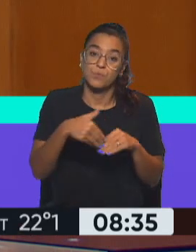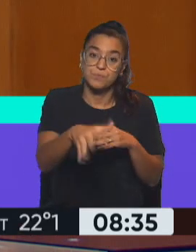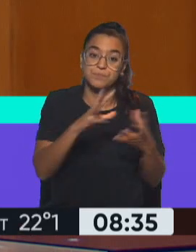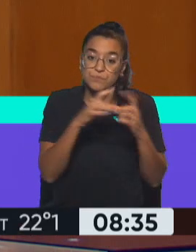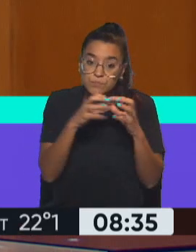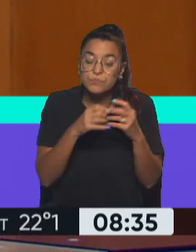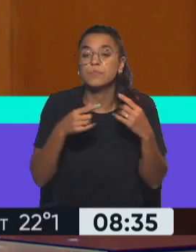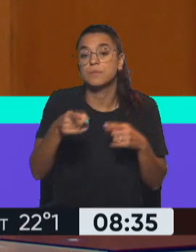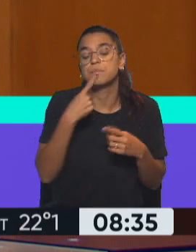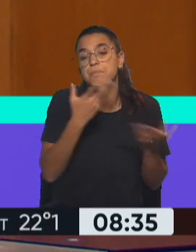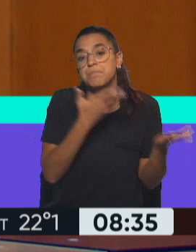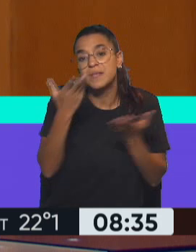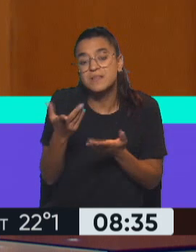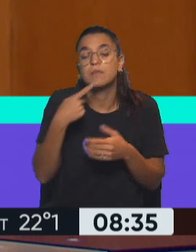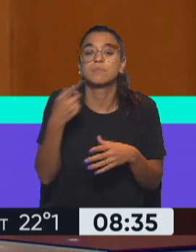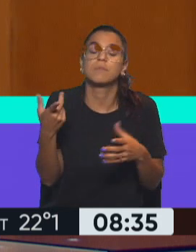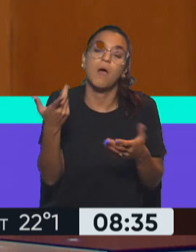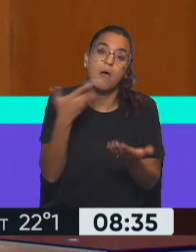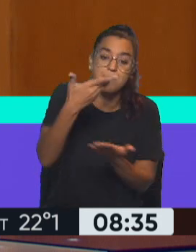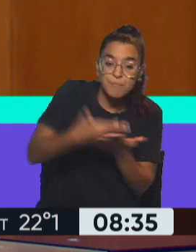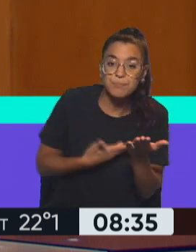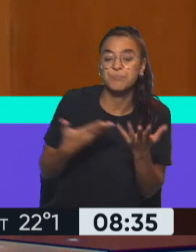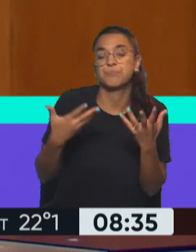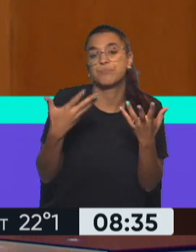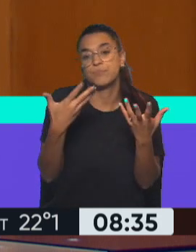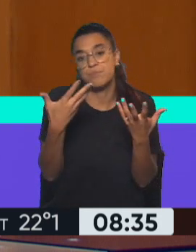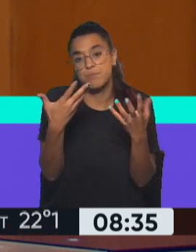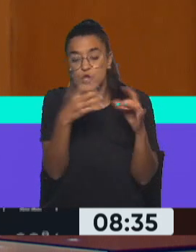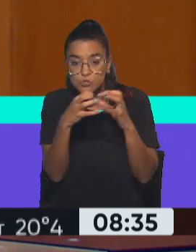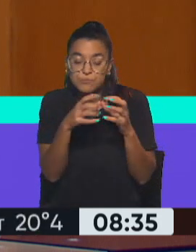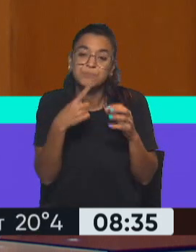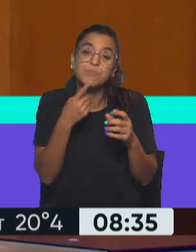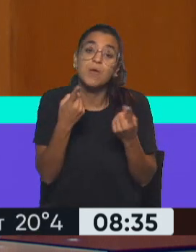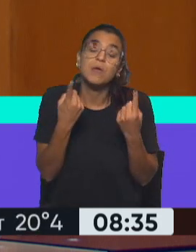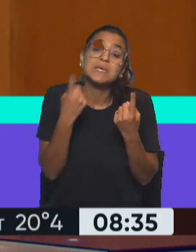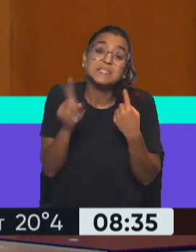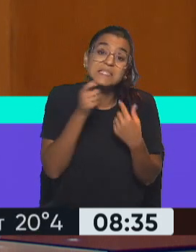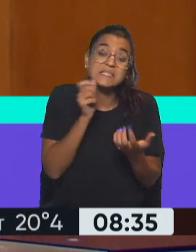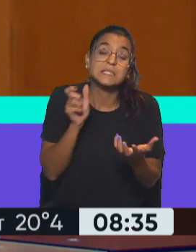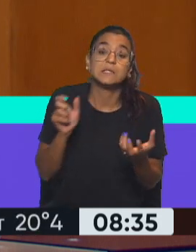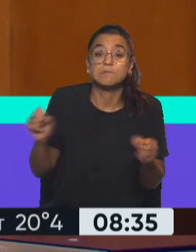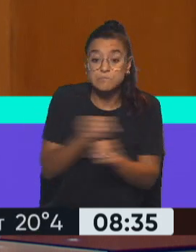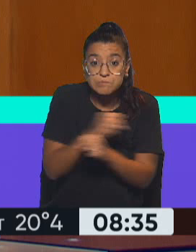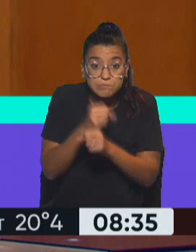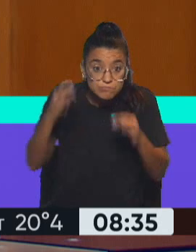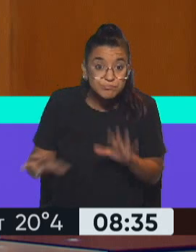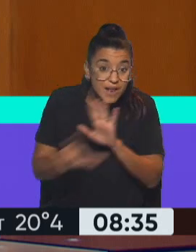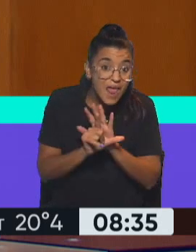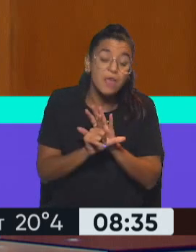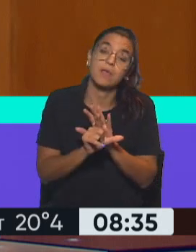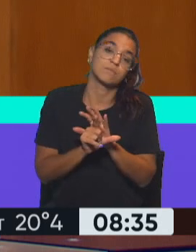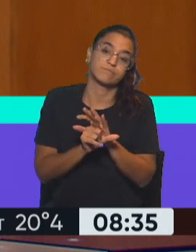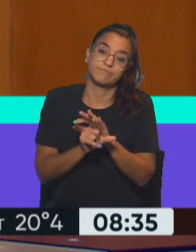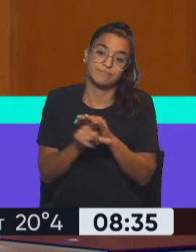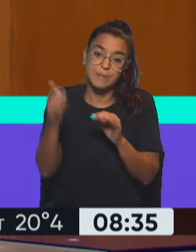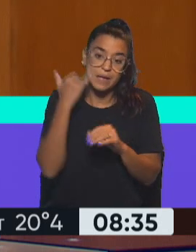se presentó un proyecto de modificación al consejo de la magistratura que en el caso de sancionarse con fuerza de ley dejaría sin efecto